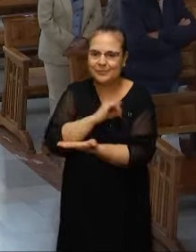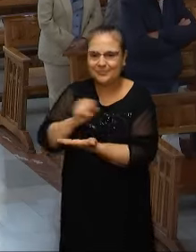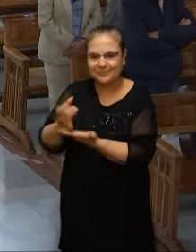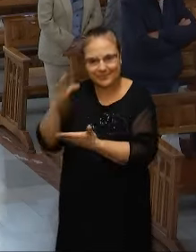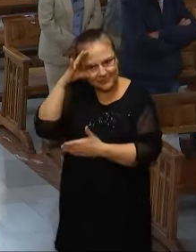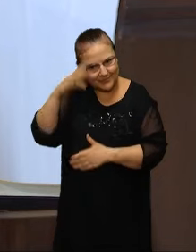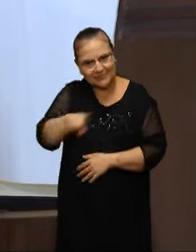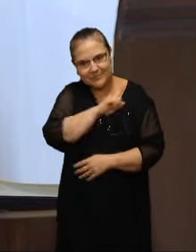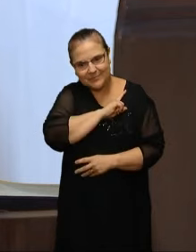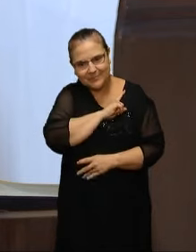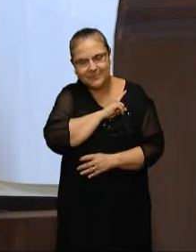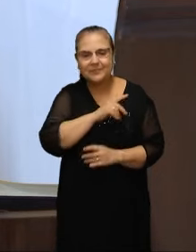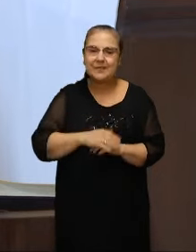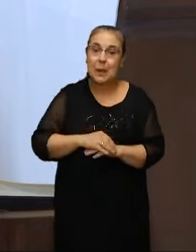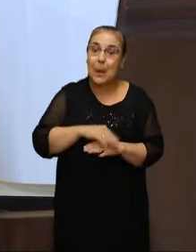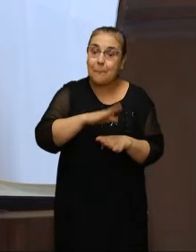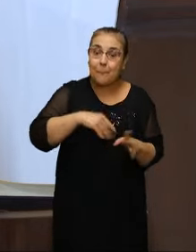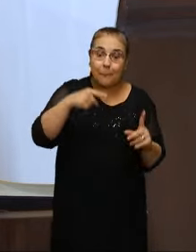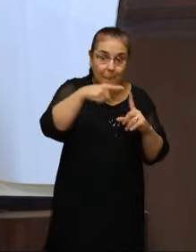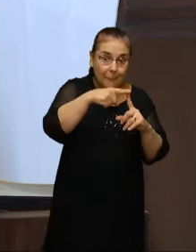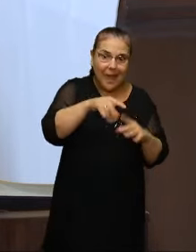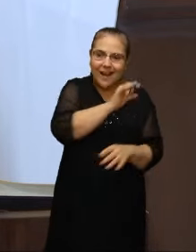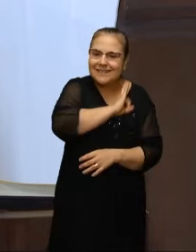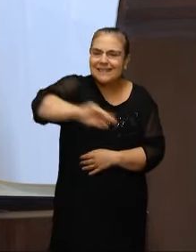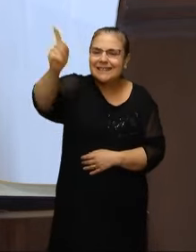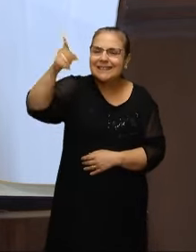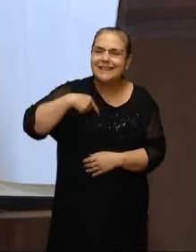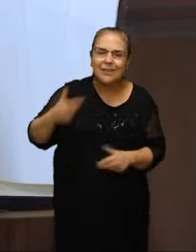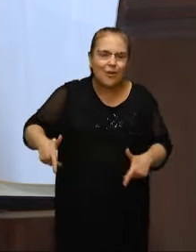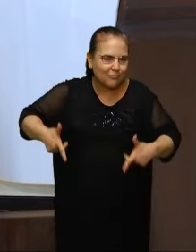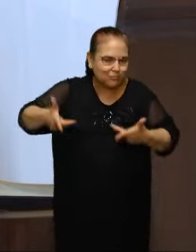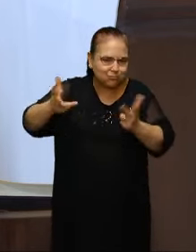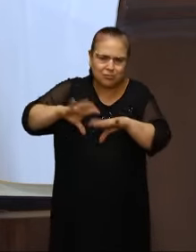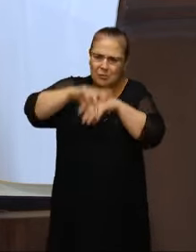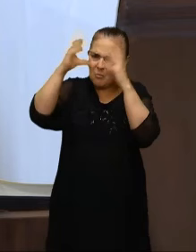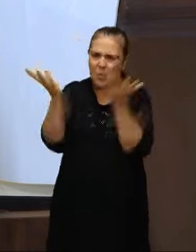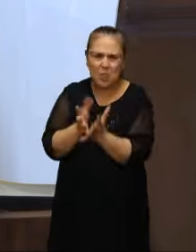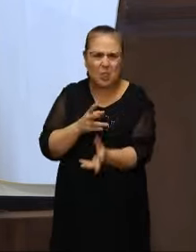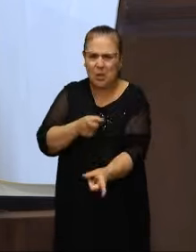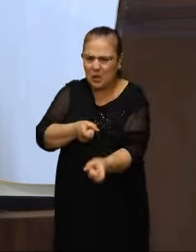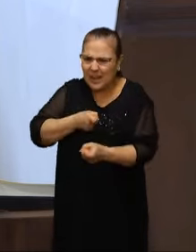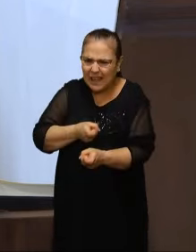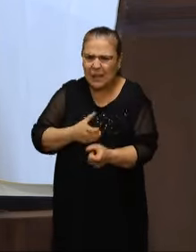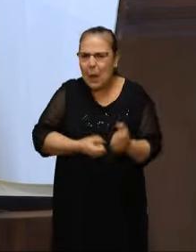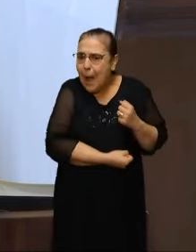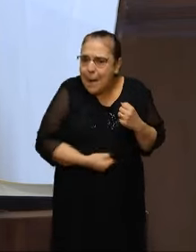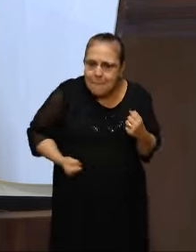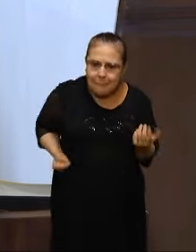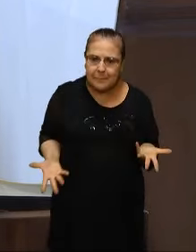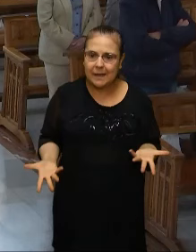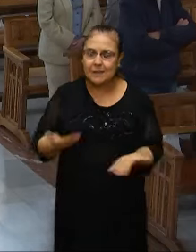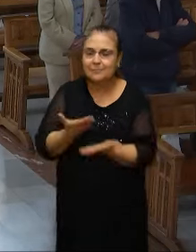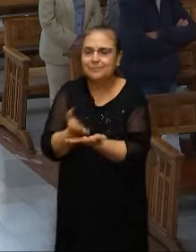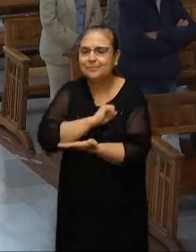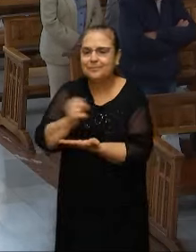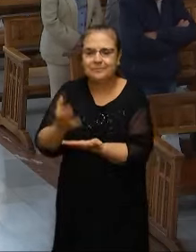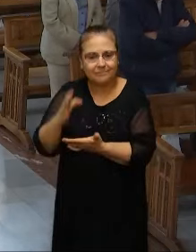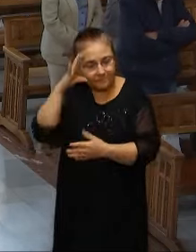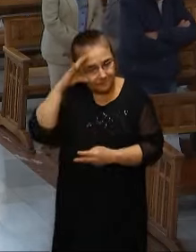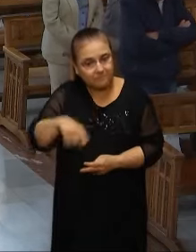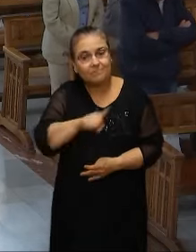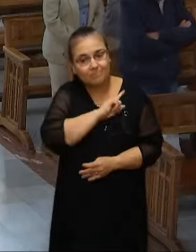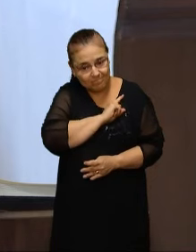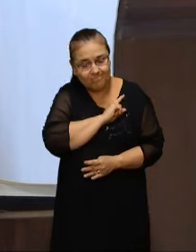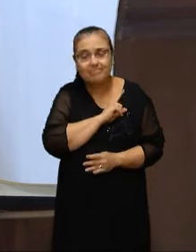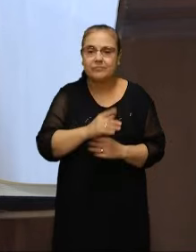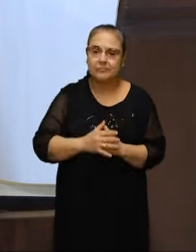óyenos para que el señor libere al mundo de la guerra y del hambre roguemos al Señor te rogamos